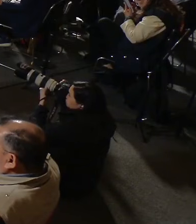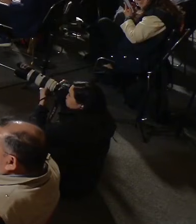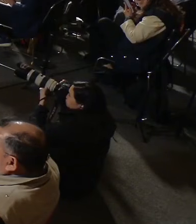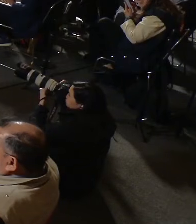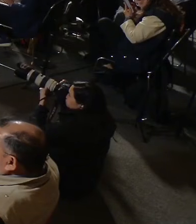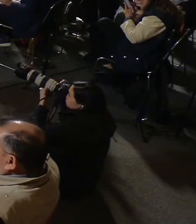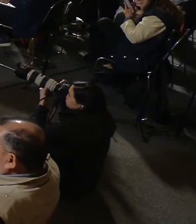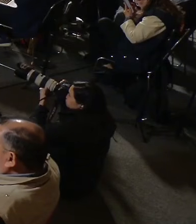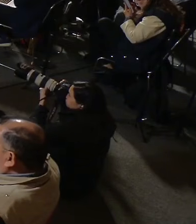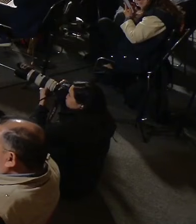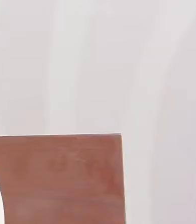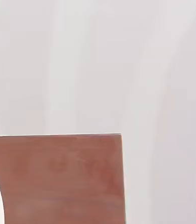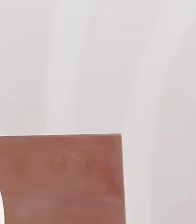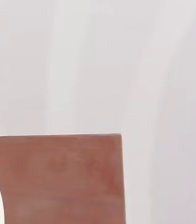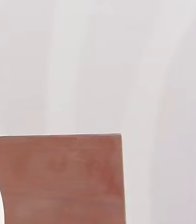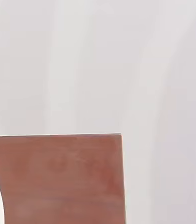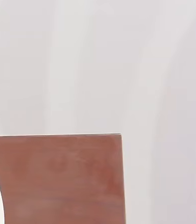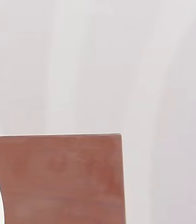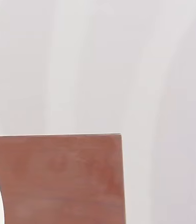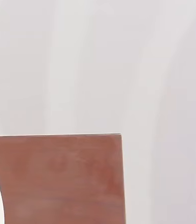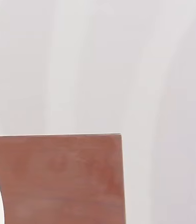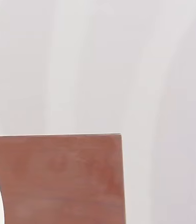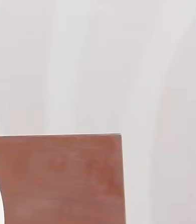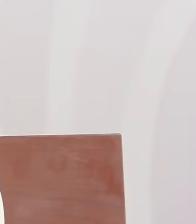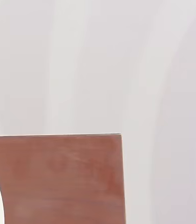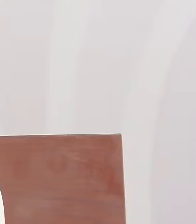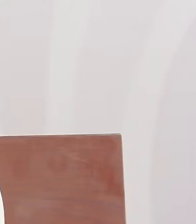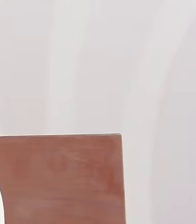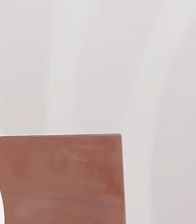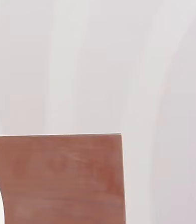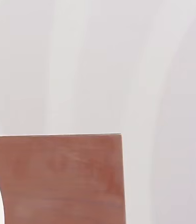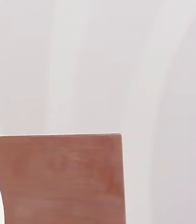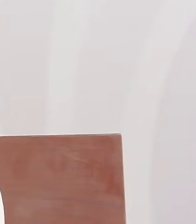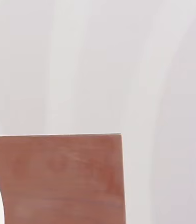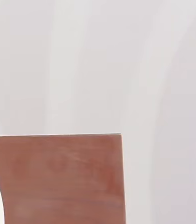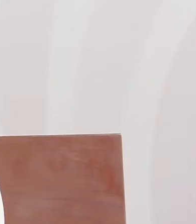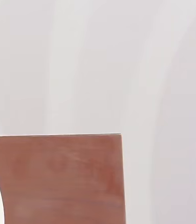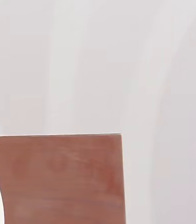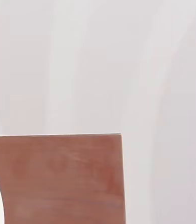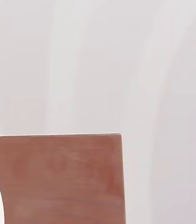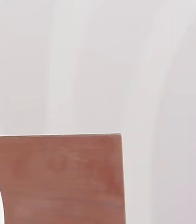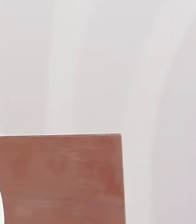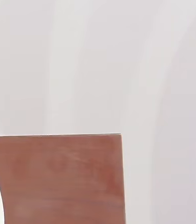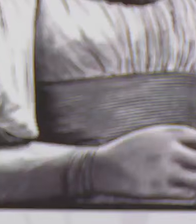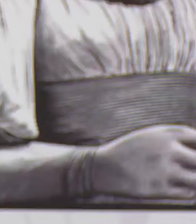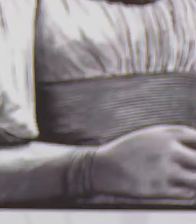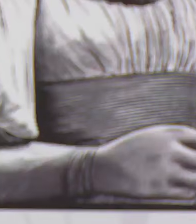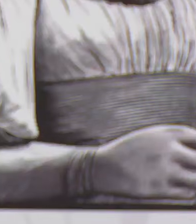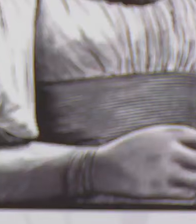o… No hay llamado a que puedan, o sea, está siempre la Embajada de México, tenemos un gran embajador